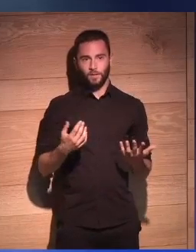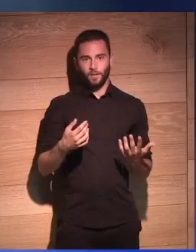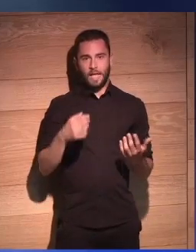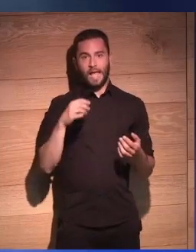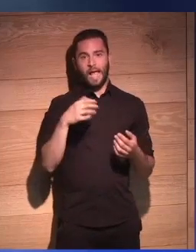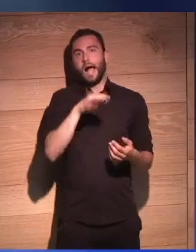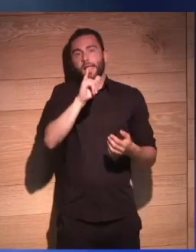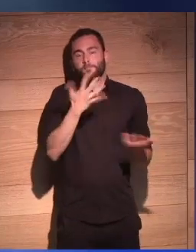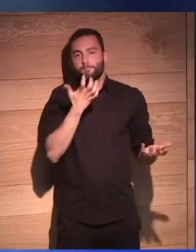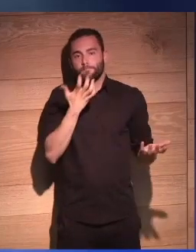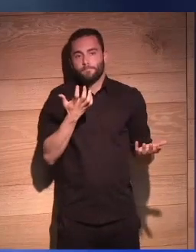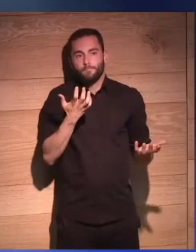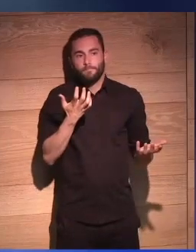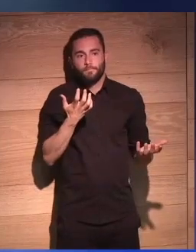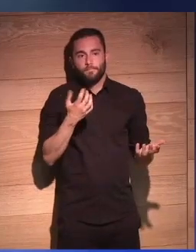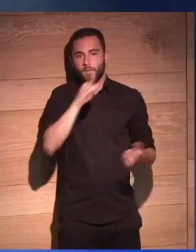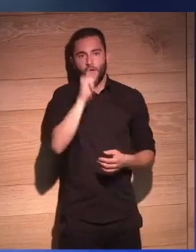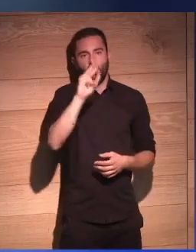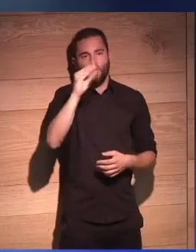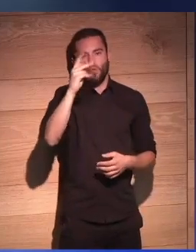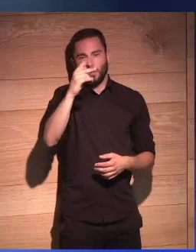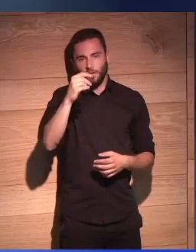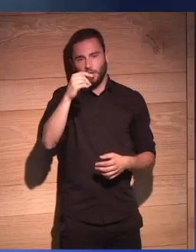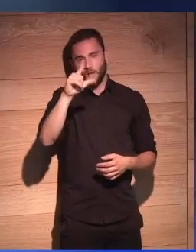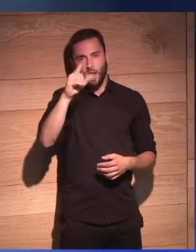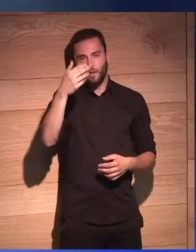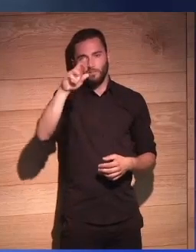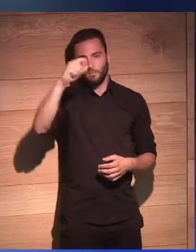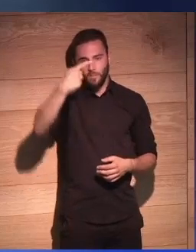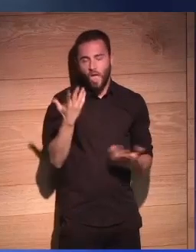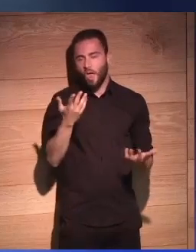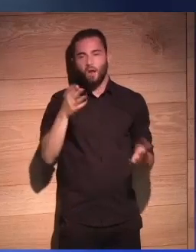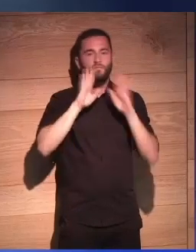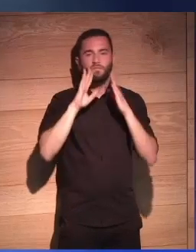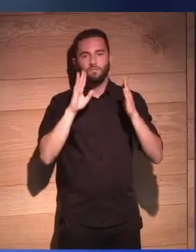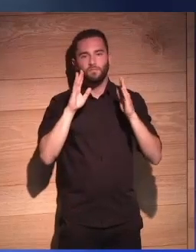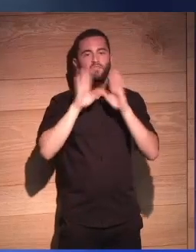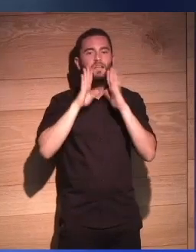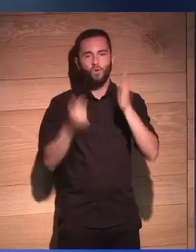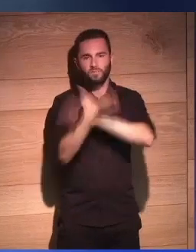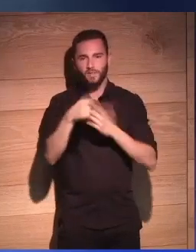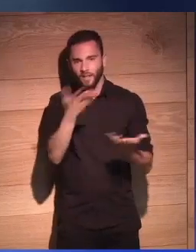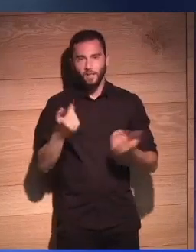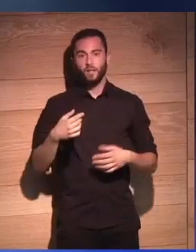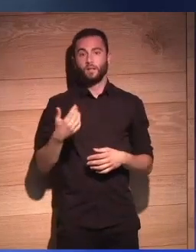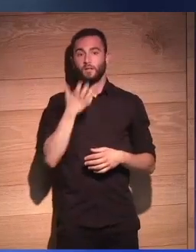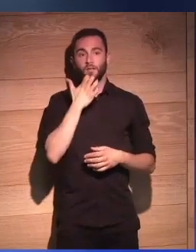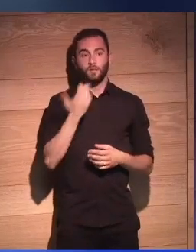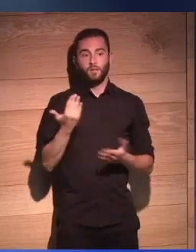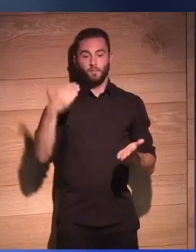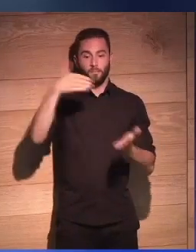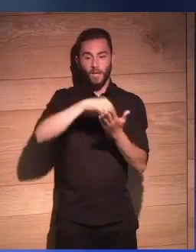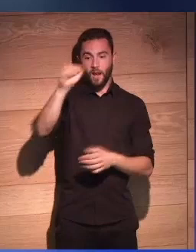como dice usted, hay gente que ahora dice Zuckerberg y de ese mundo, que la primera persona que va a vivir 1000 años ya está caminando por esta